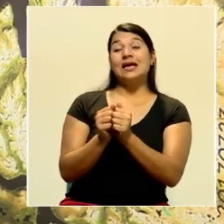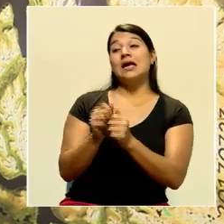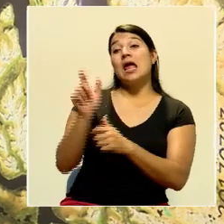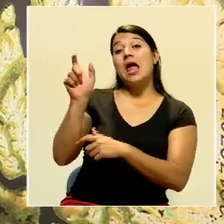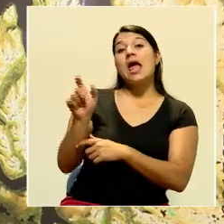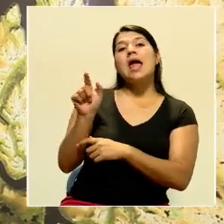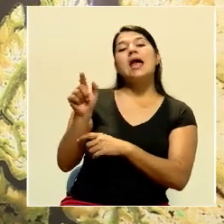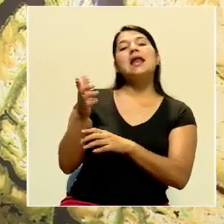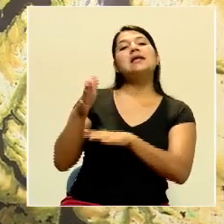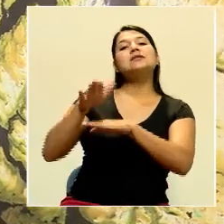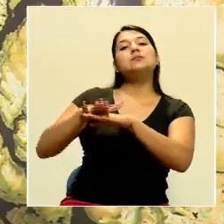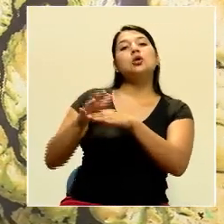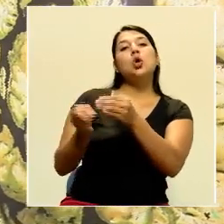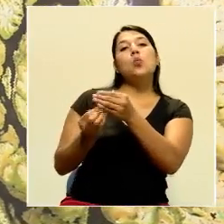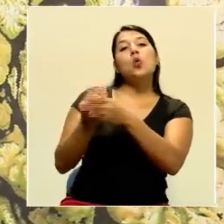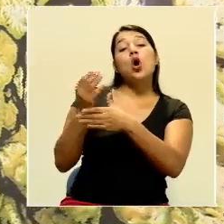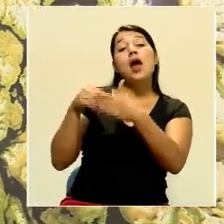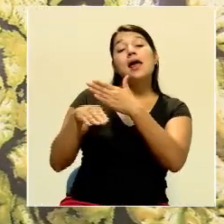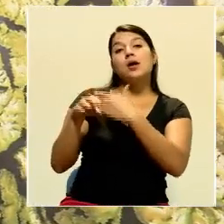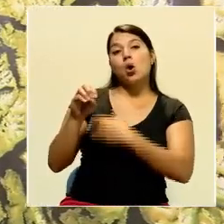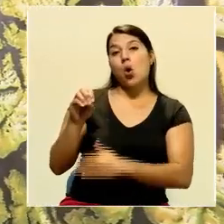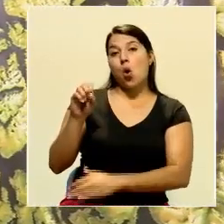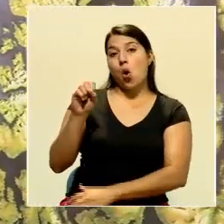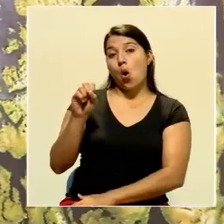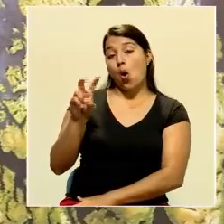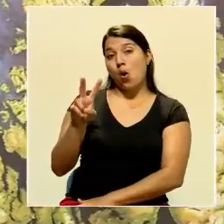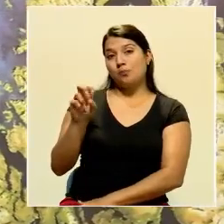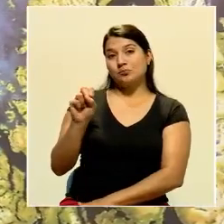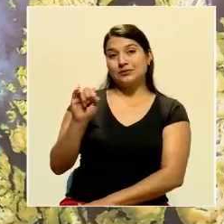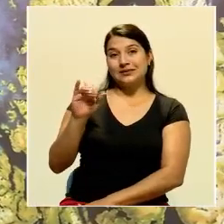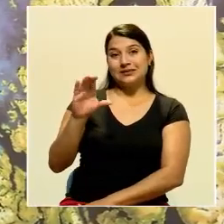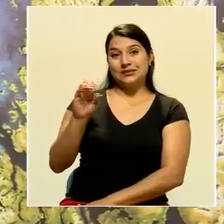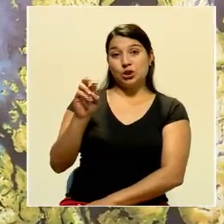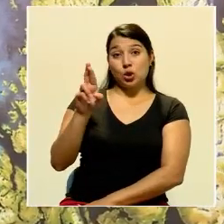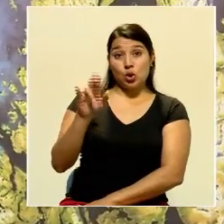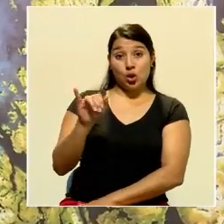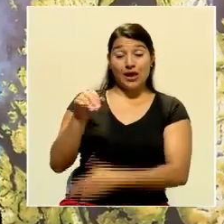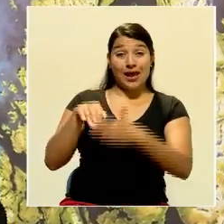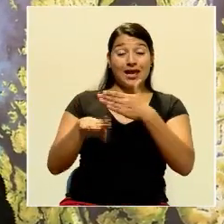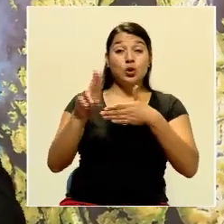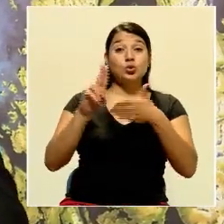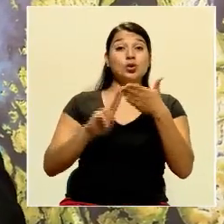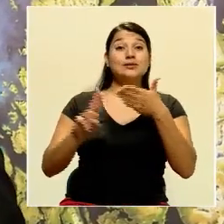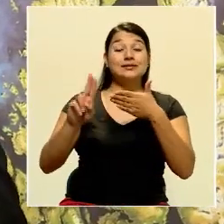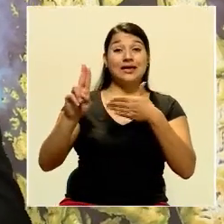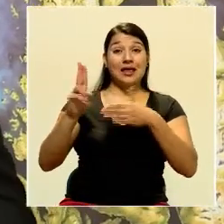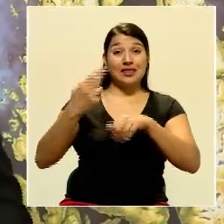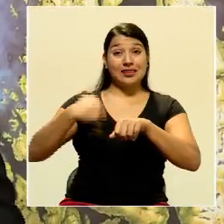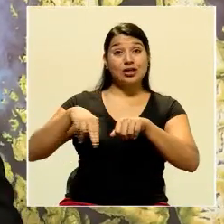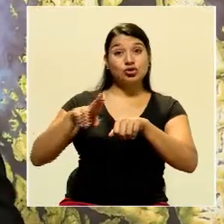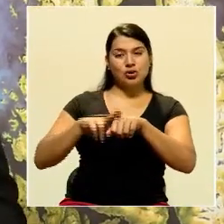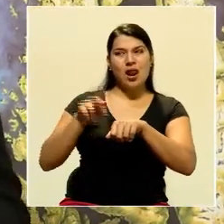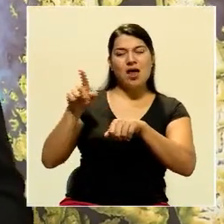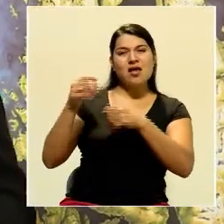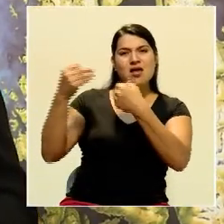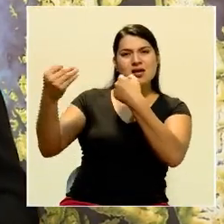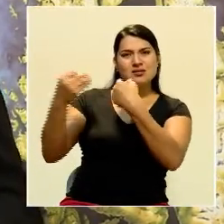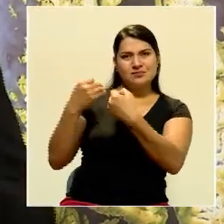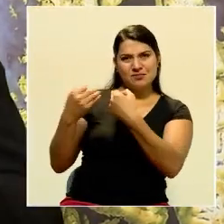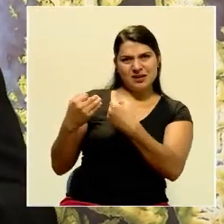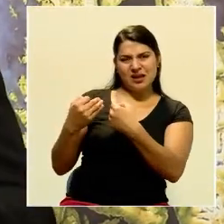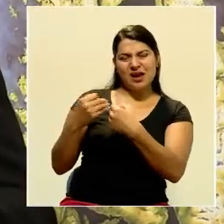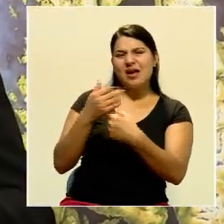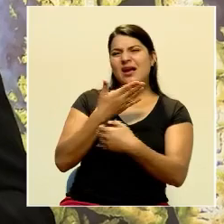es vulcanólogo del Opsicoria de la Universidad Nacional y que nos va a detallar también cuál fue ese bloque que se